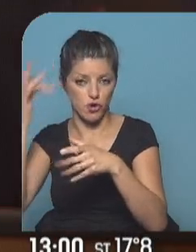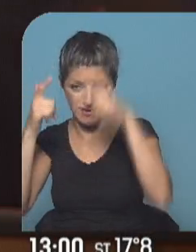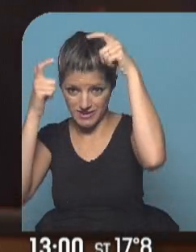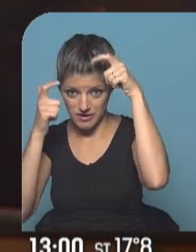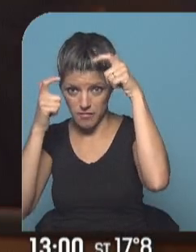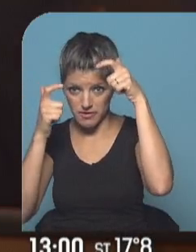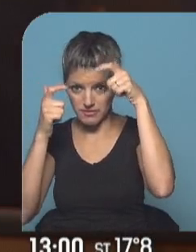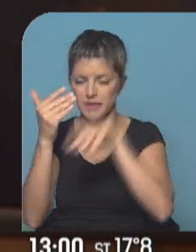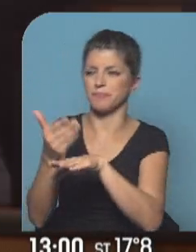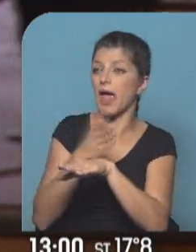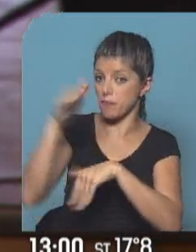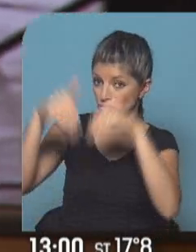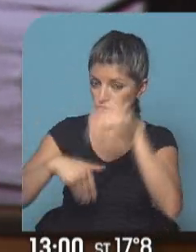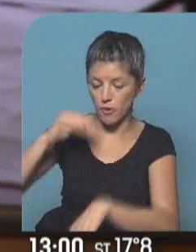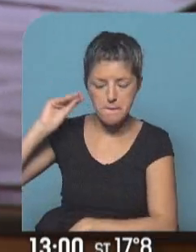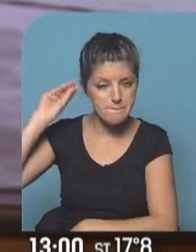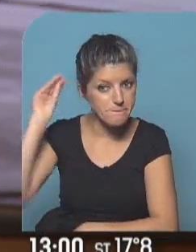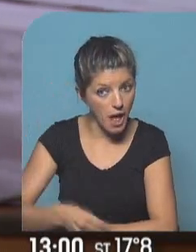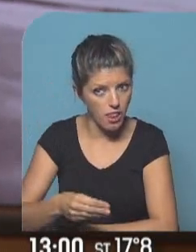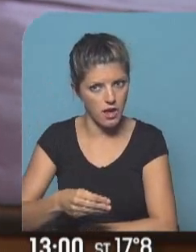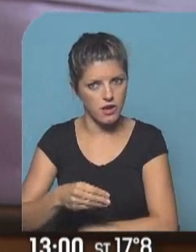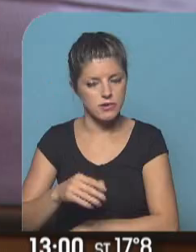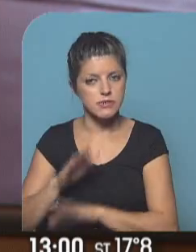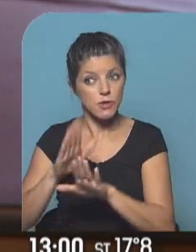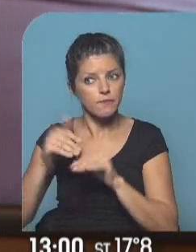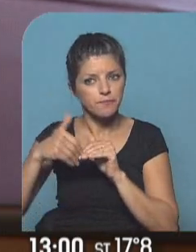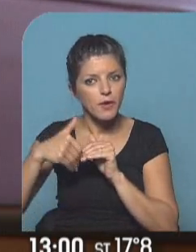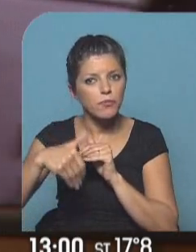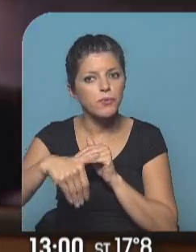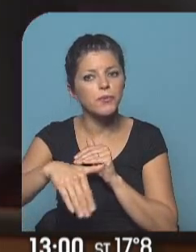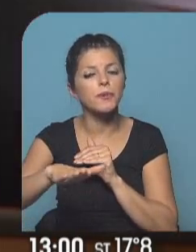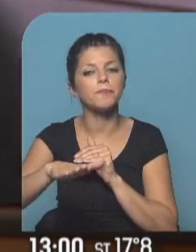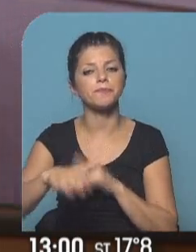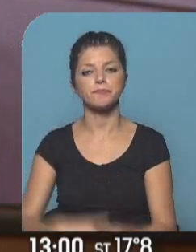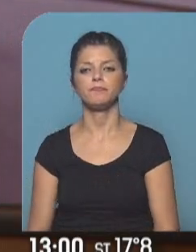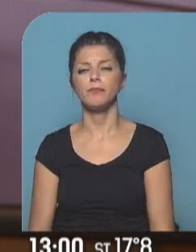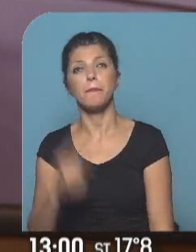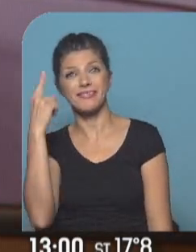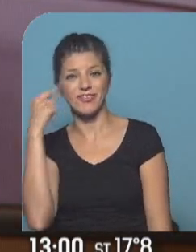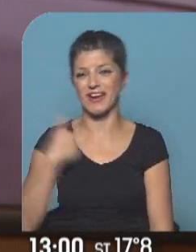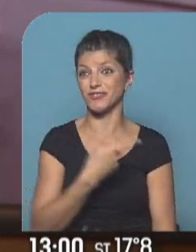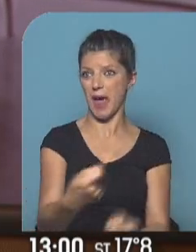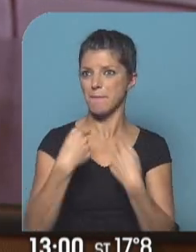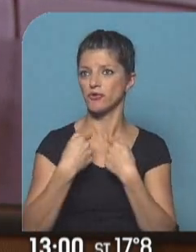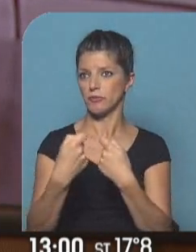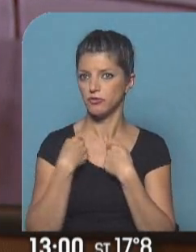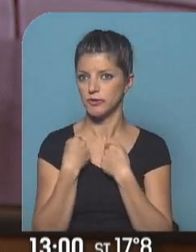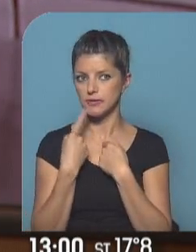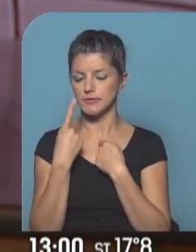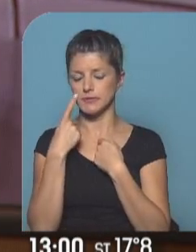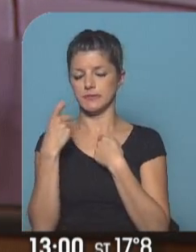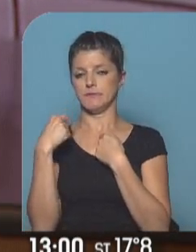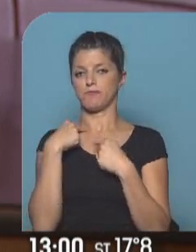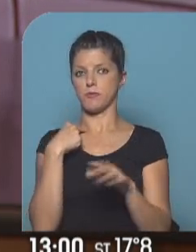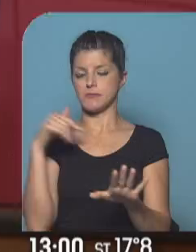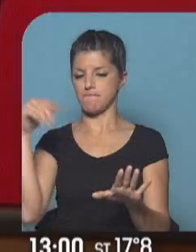un referéndum, pero en una elección. Entonces, a partir de ahí, esa apelación a la mayoría, que la mayoría del pueblo está con el gobierno, se pierde. Y a partir